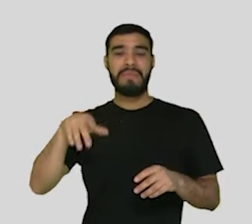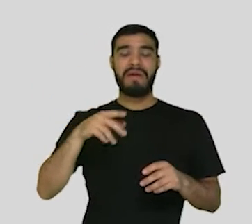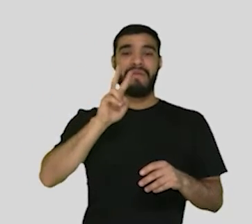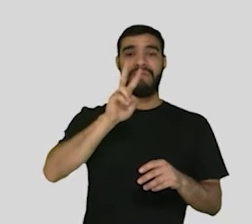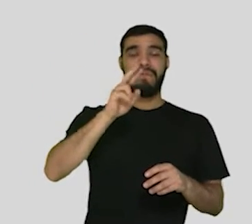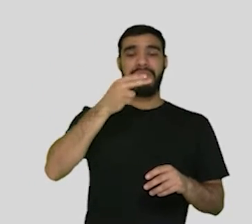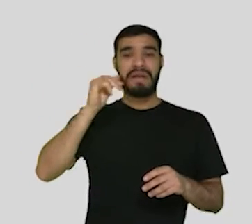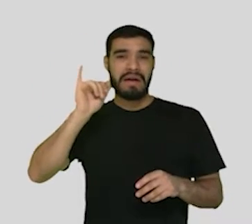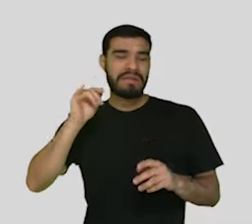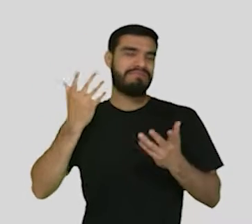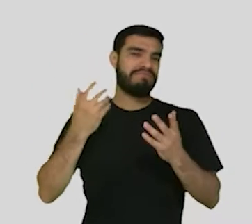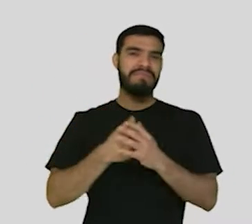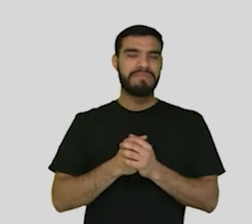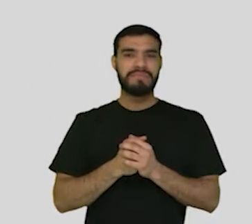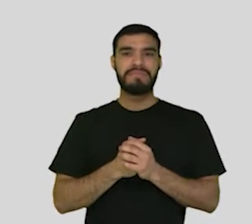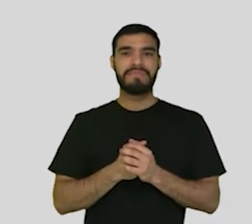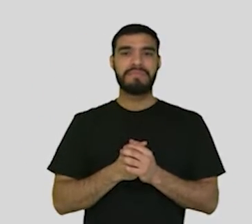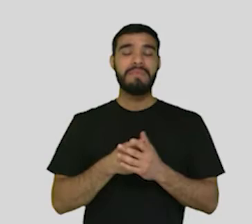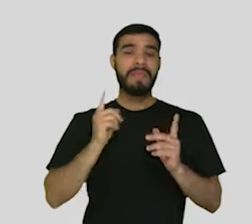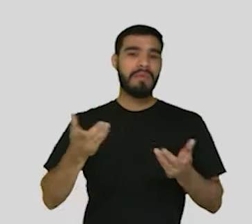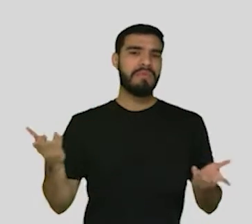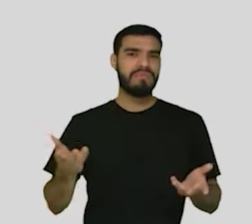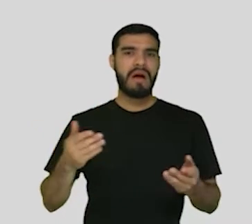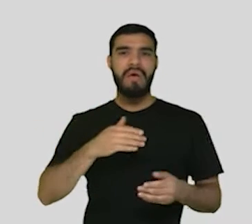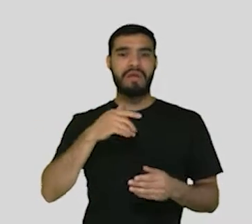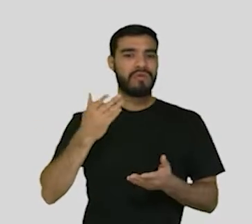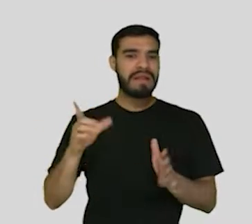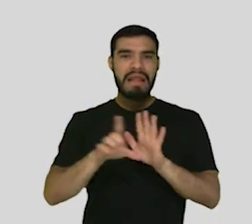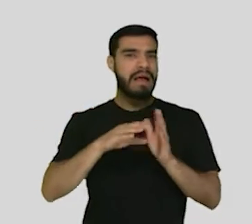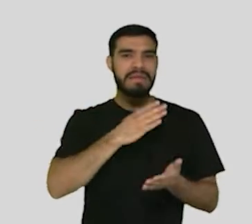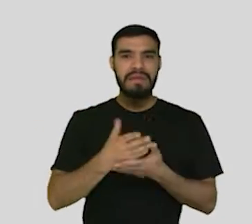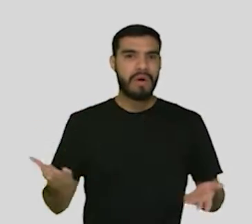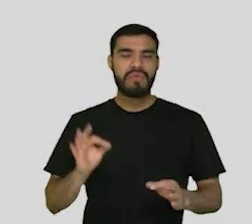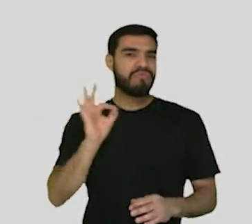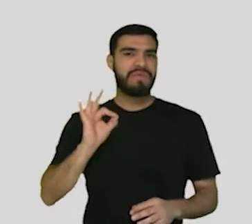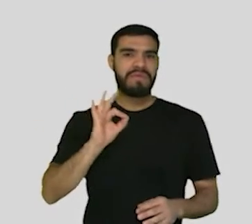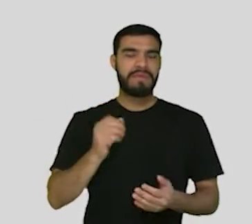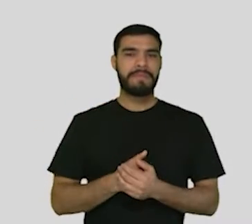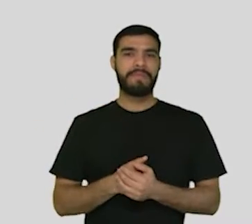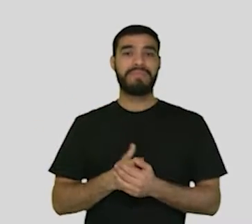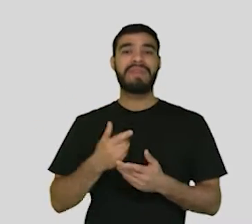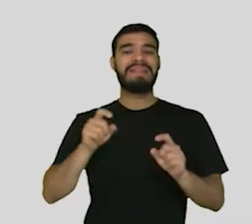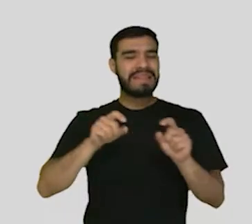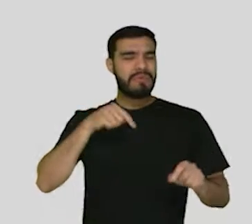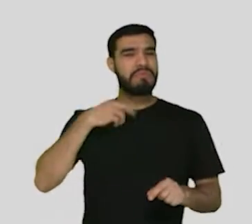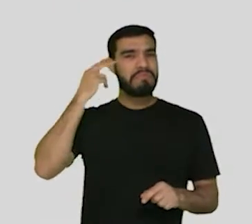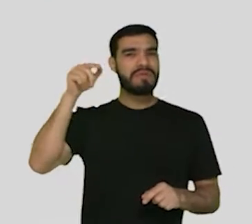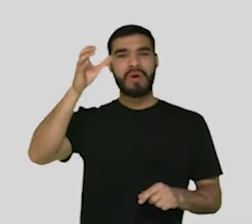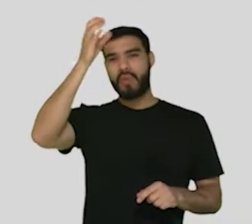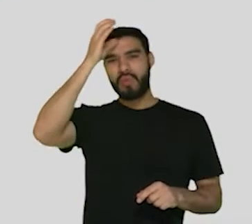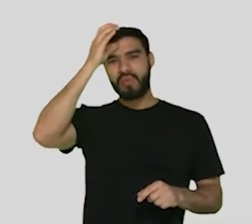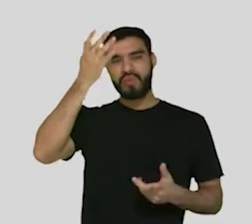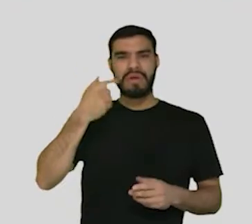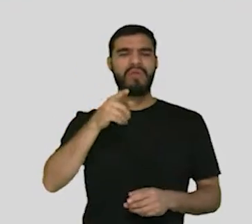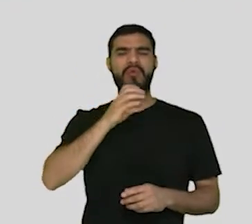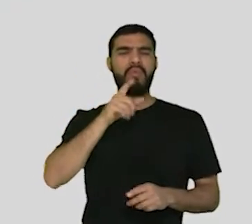reko. Ja, Cuba co comunidad, roime ja orenengo, roime va cuepe va pe dictadura ya